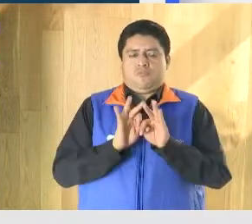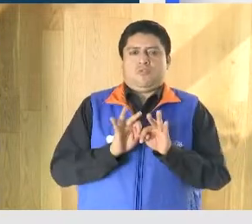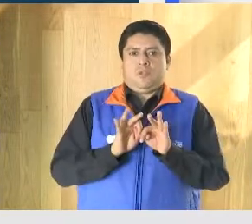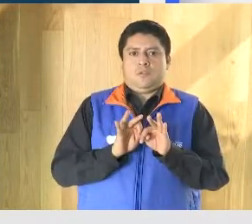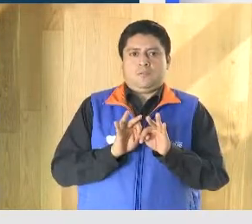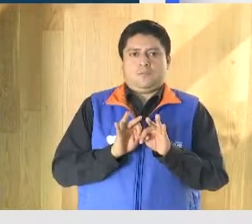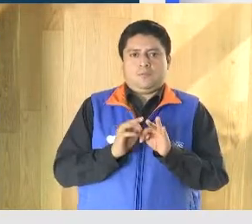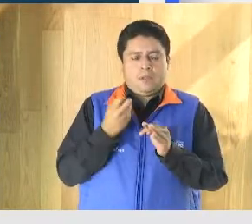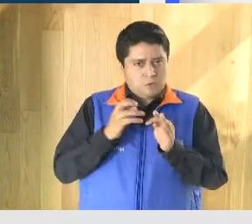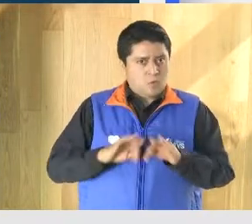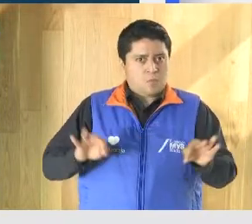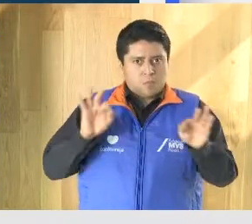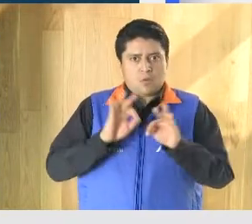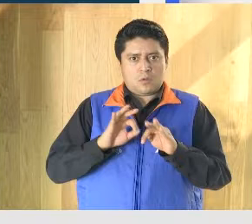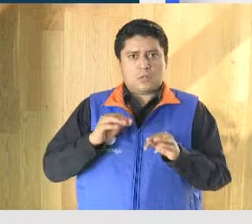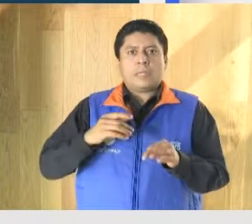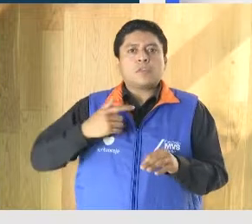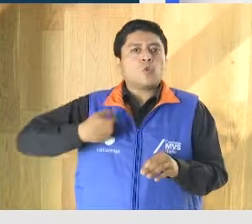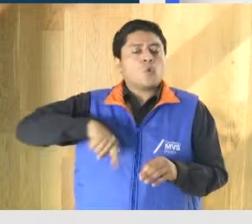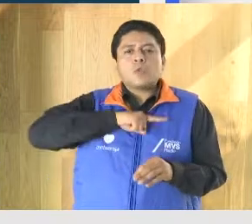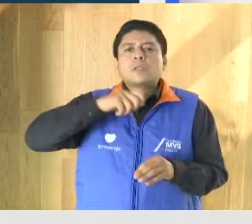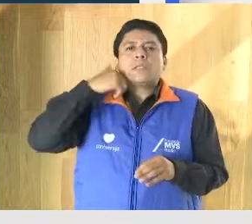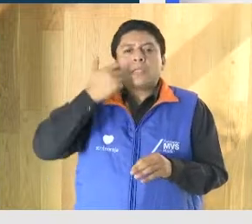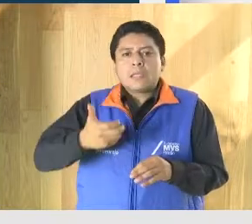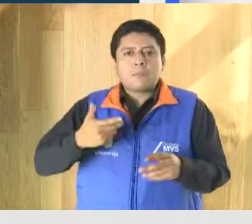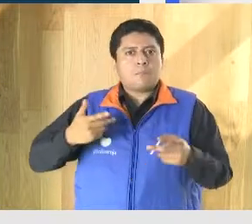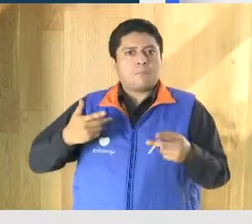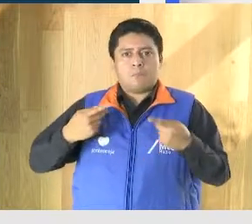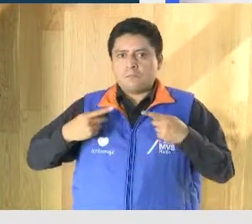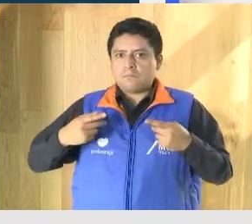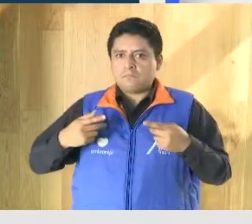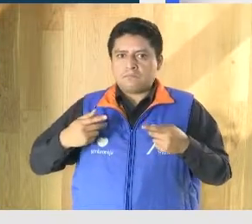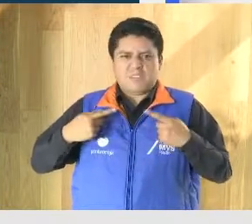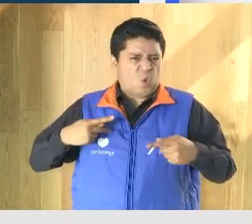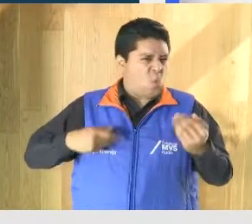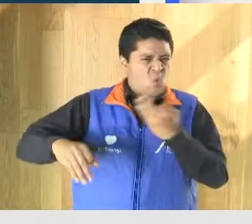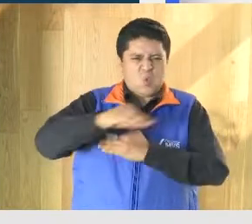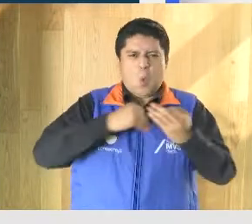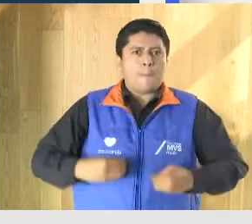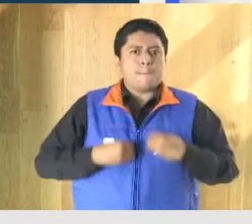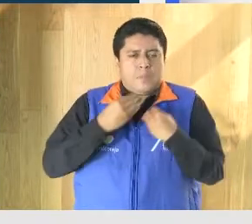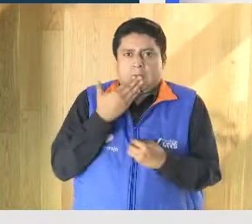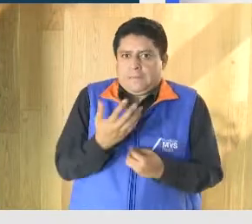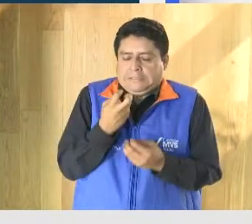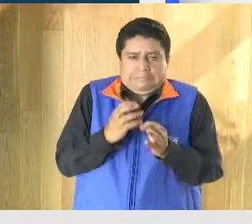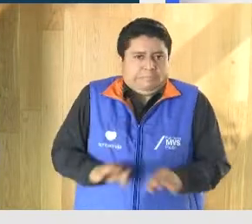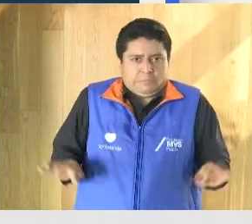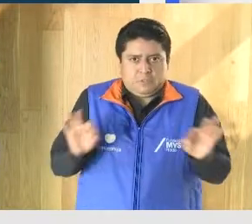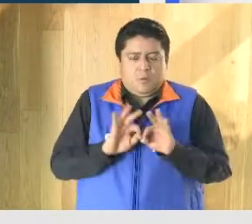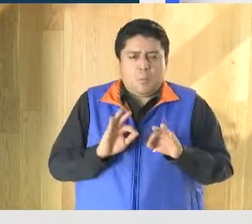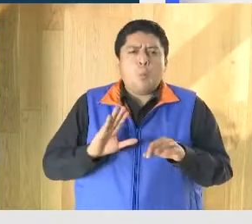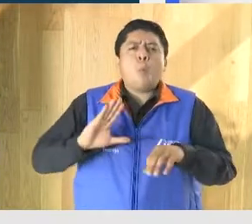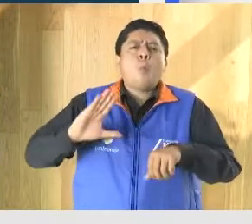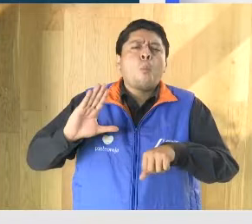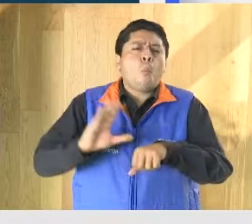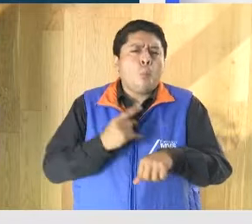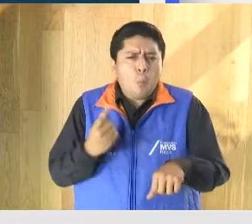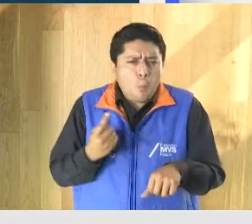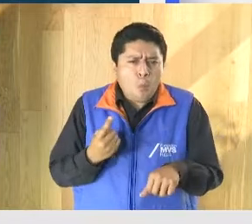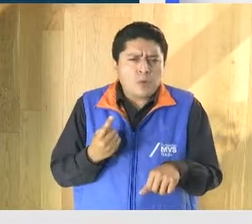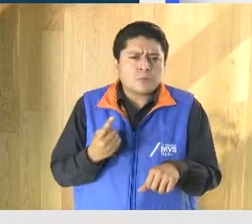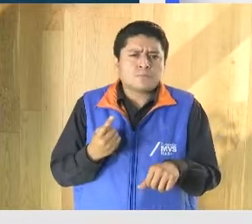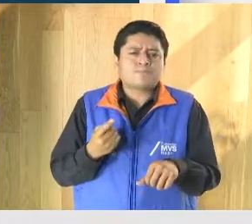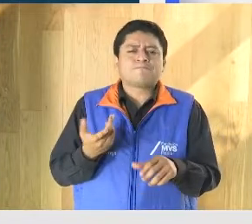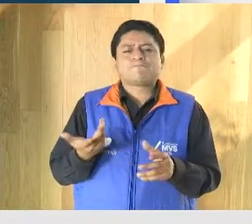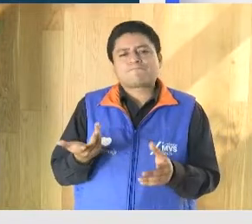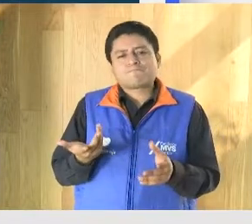y de darle esa relevancia a la sostenibilidad en la agenda, ¿no? Porque hasta ahora pues, nuestros interlocutores, ¿no?, en estos